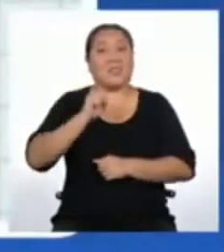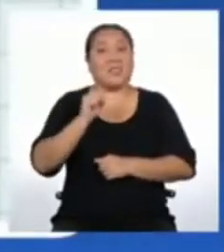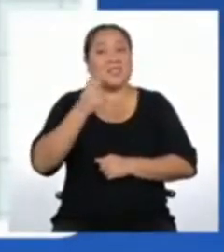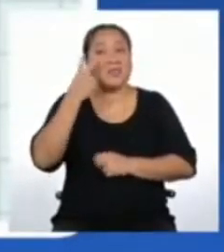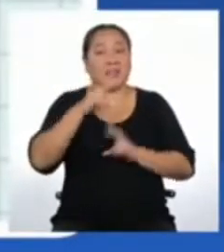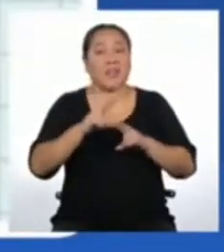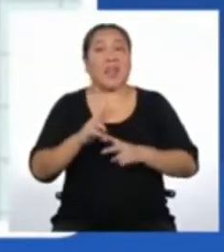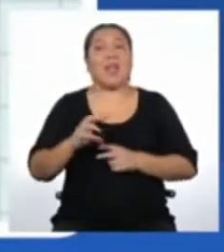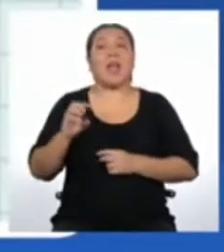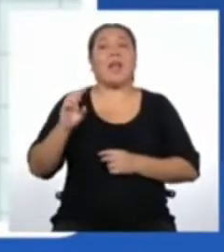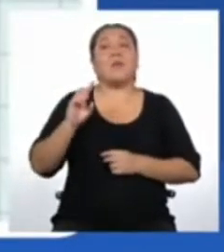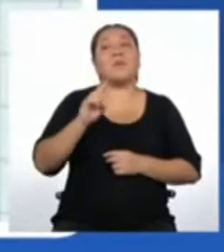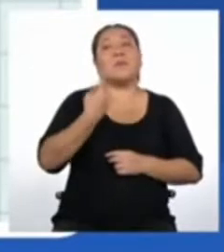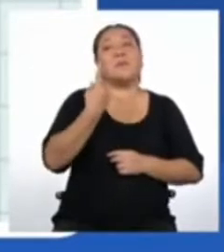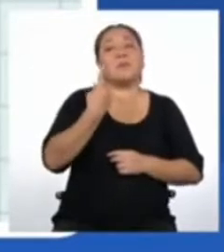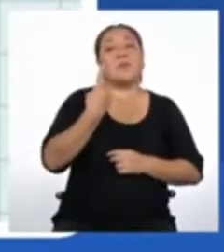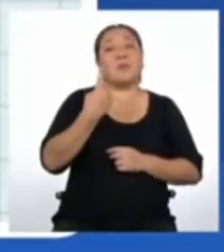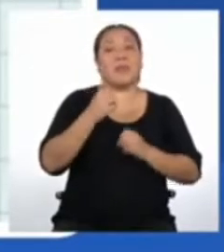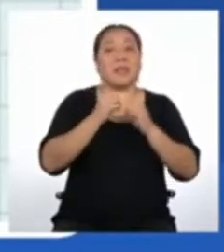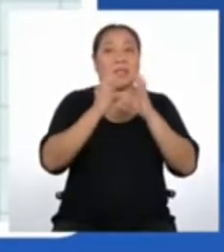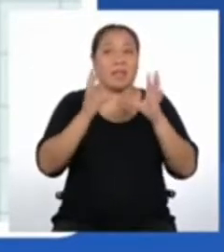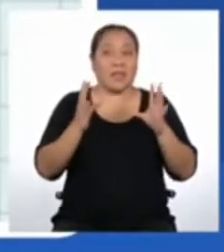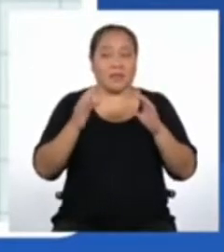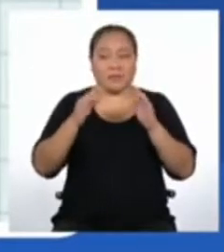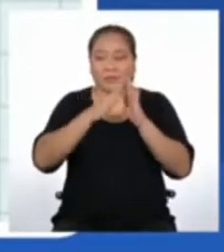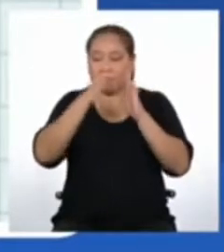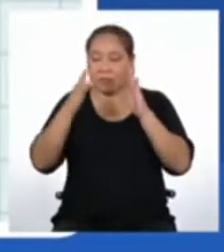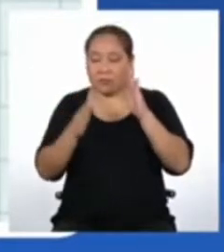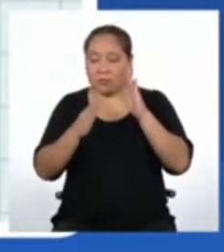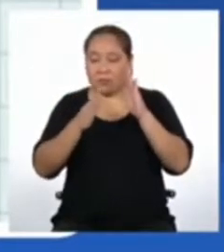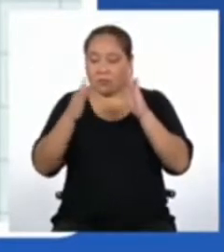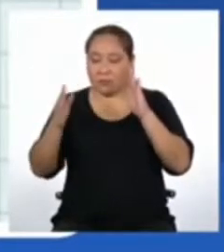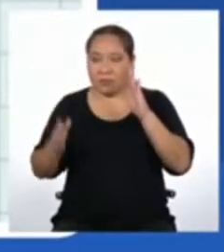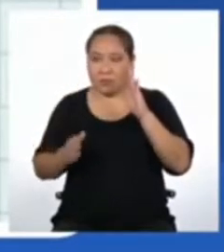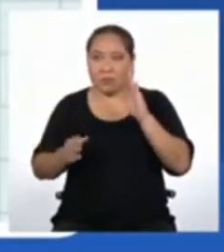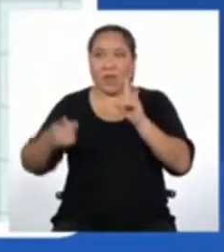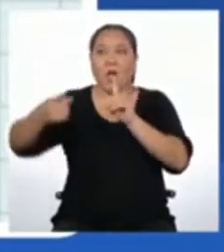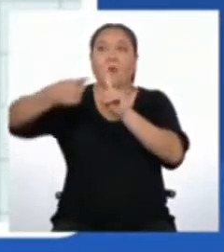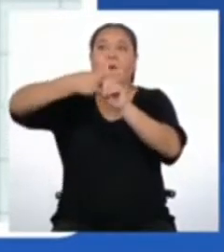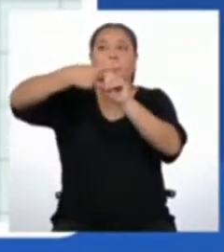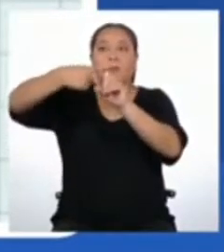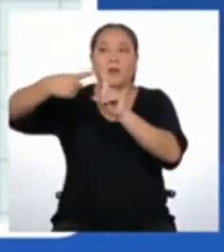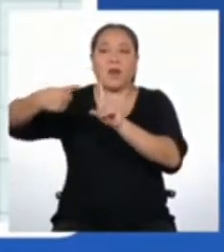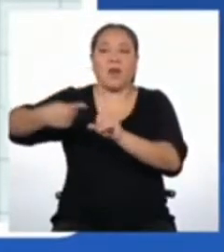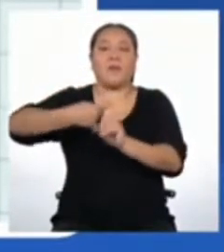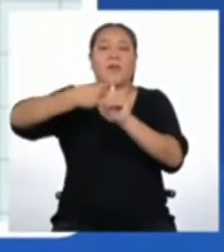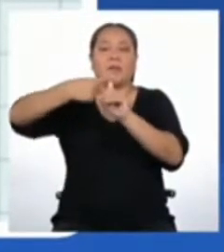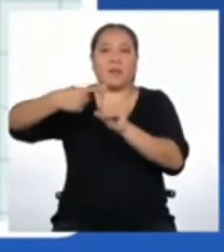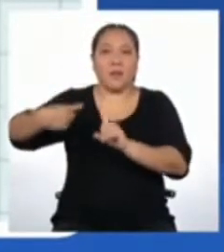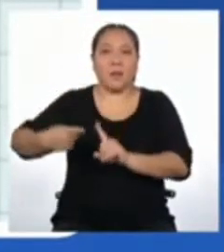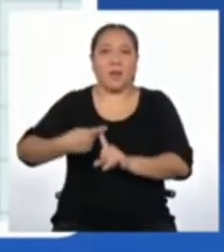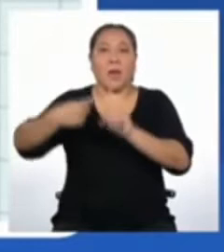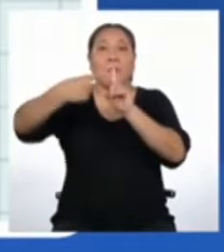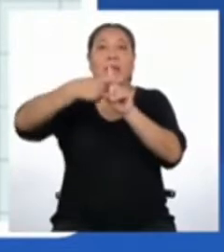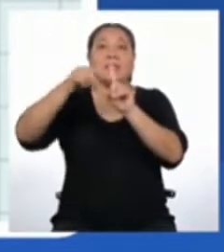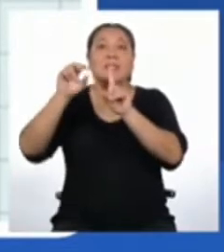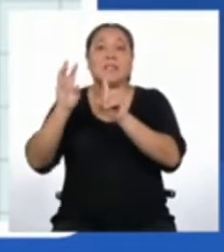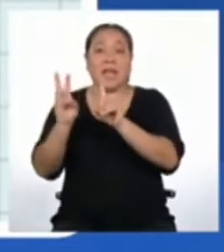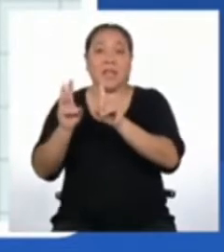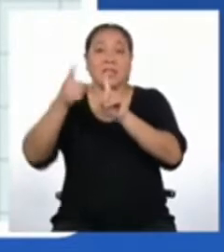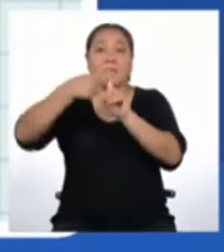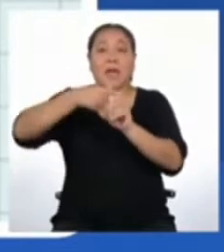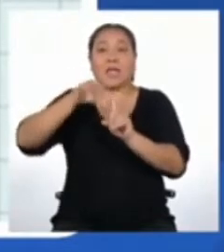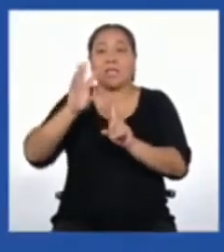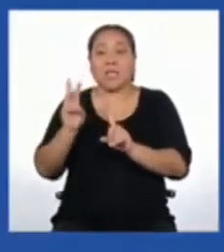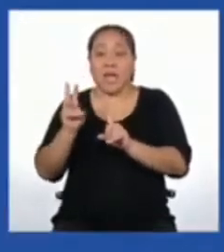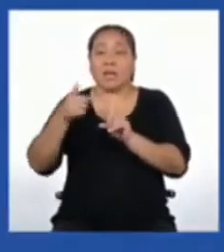observadora! Efectivamente, día a día, los soles obtenidos en ventas aumentan de 6 en 6.